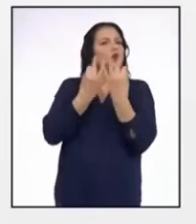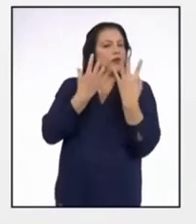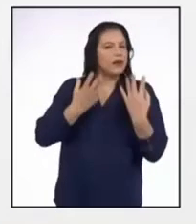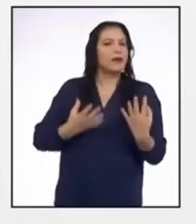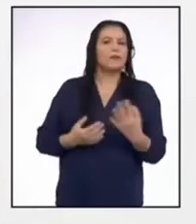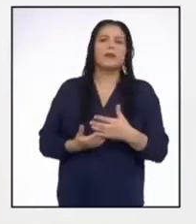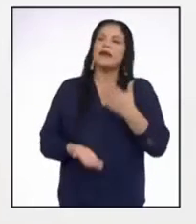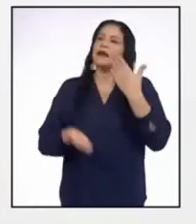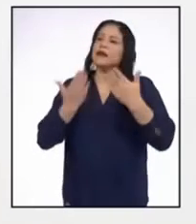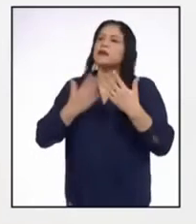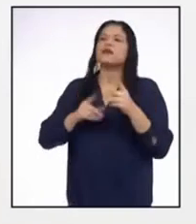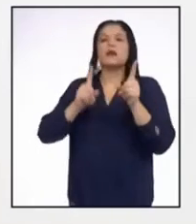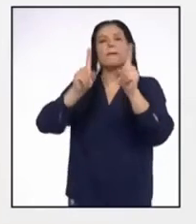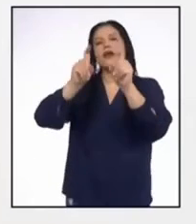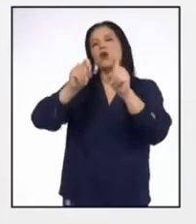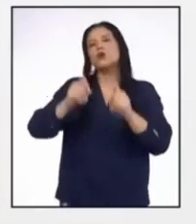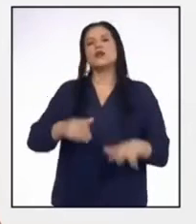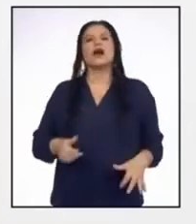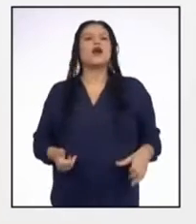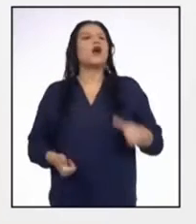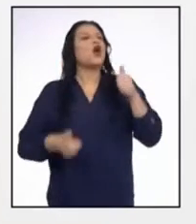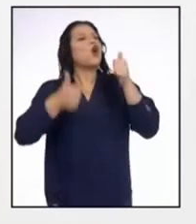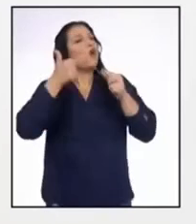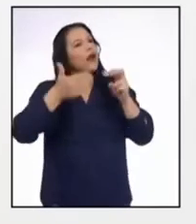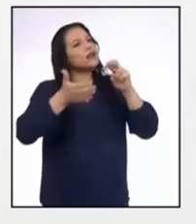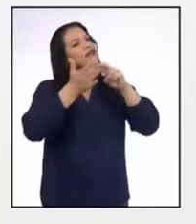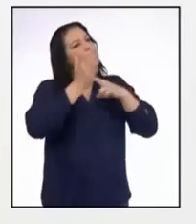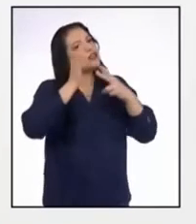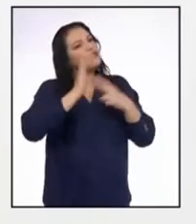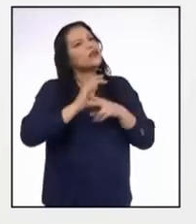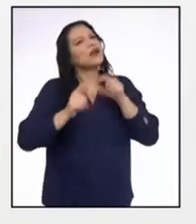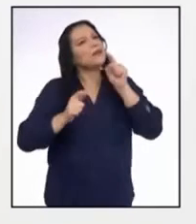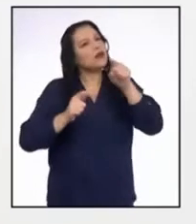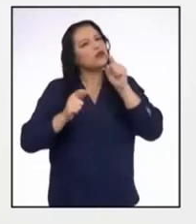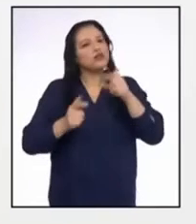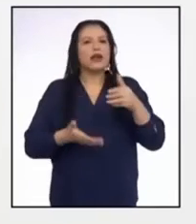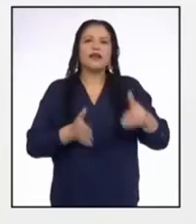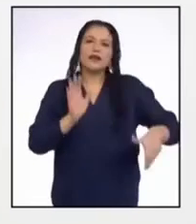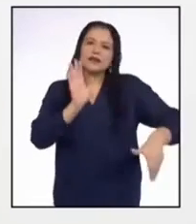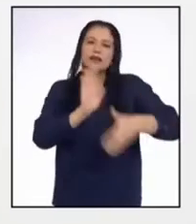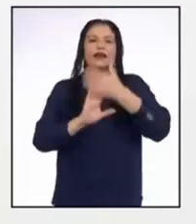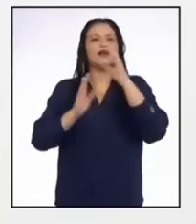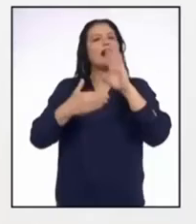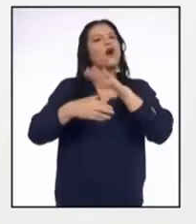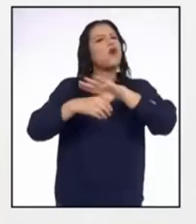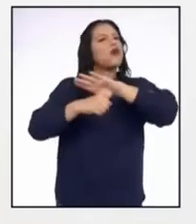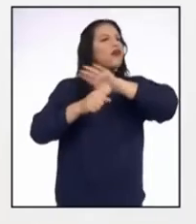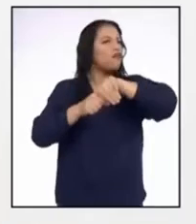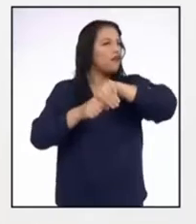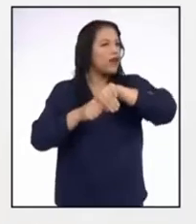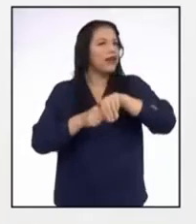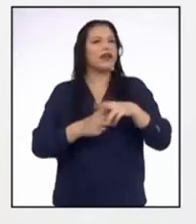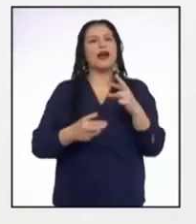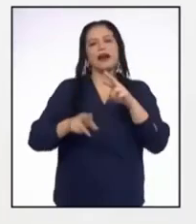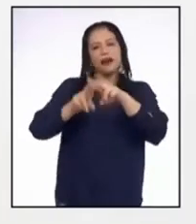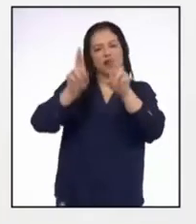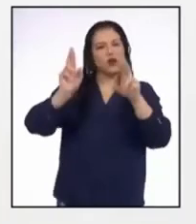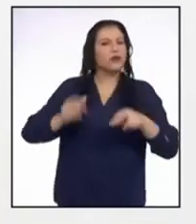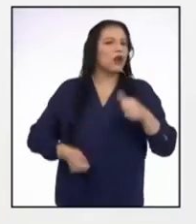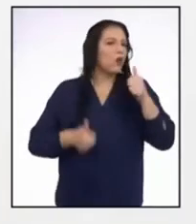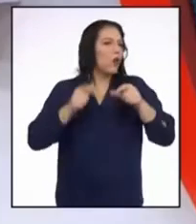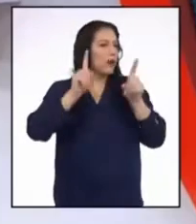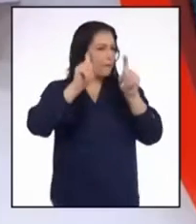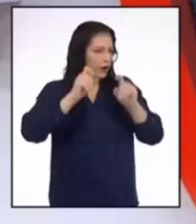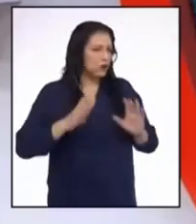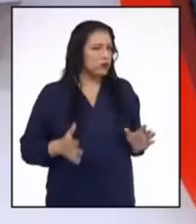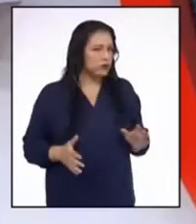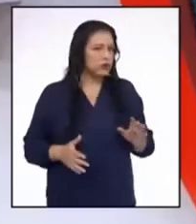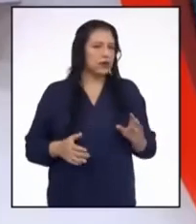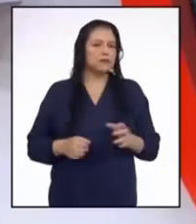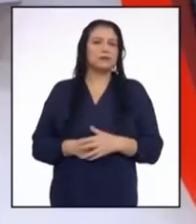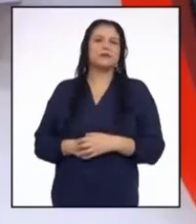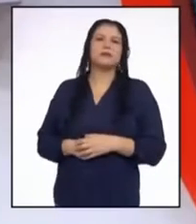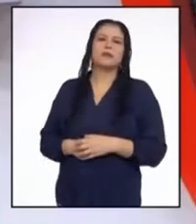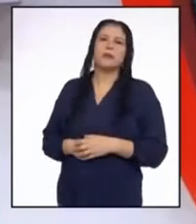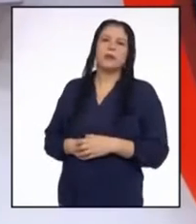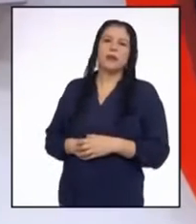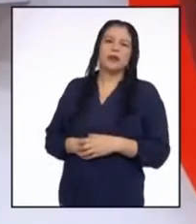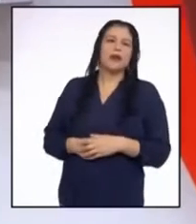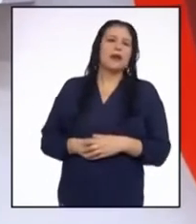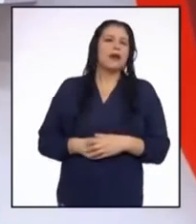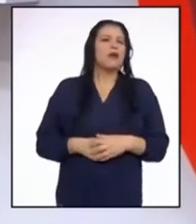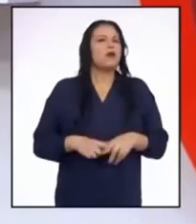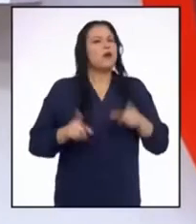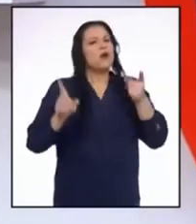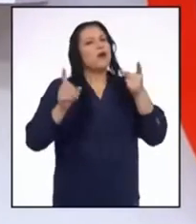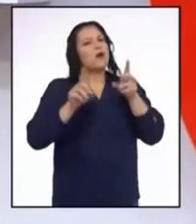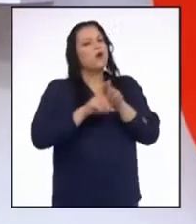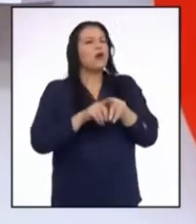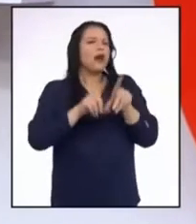hubieran preguntado, ¿qué significa para ustedes llegar a una feria regional? ¿Qué tipo de pregunta creen que sería? Yo creo que sería